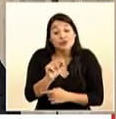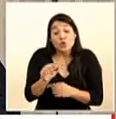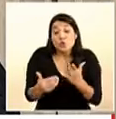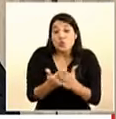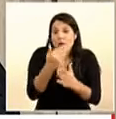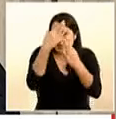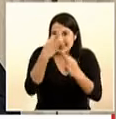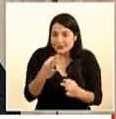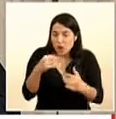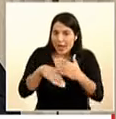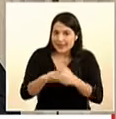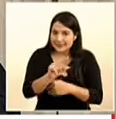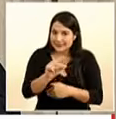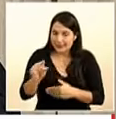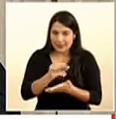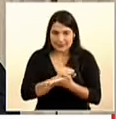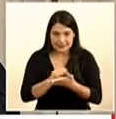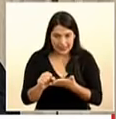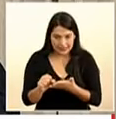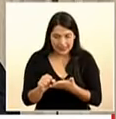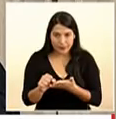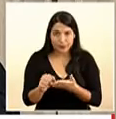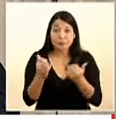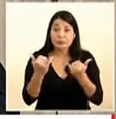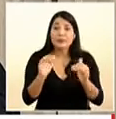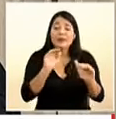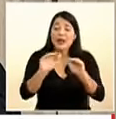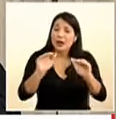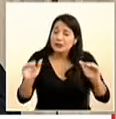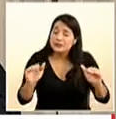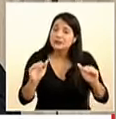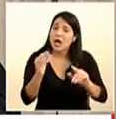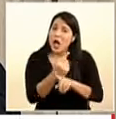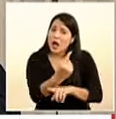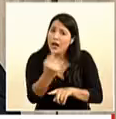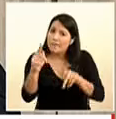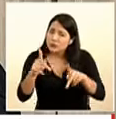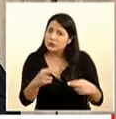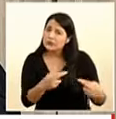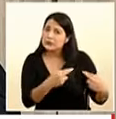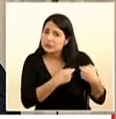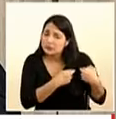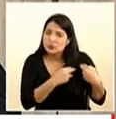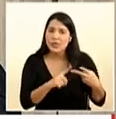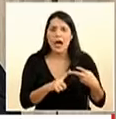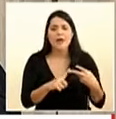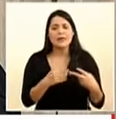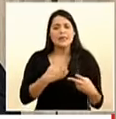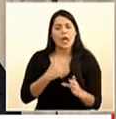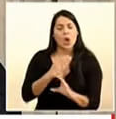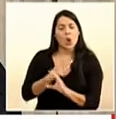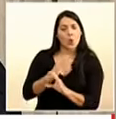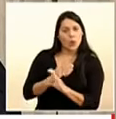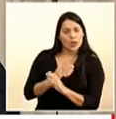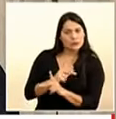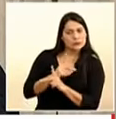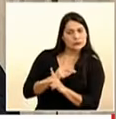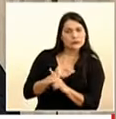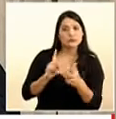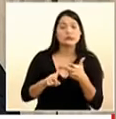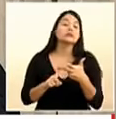santa' llamar a la gente a la responsabilidad llamar a la gente a la precaución llamar a la gente